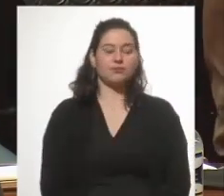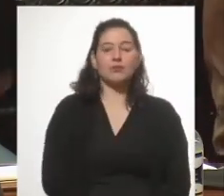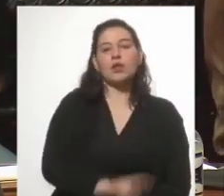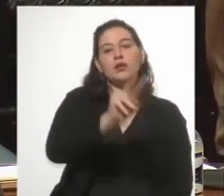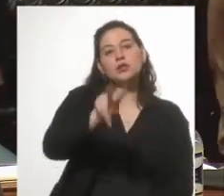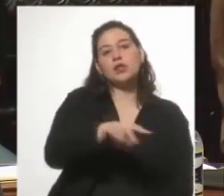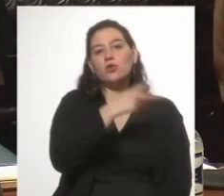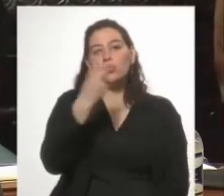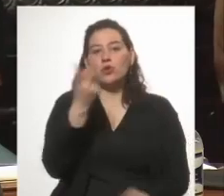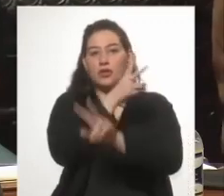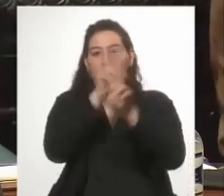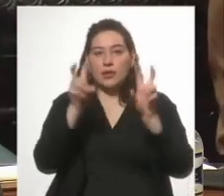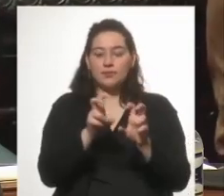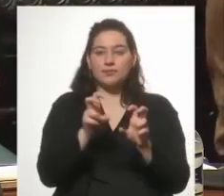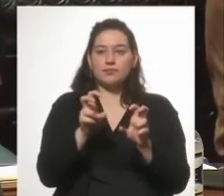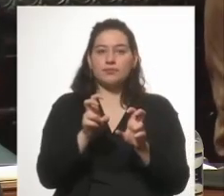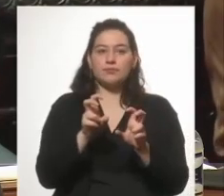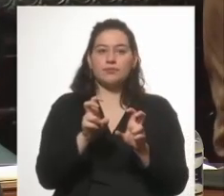segundo término,